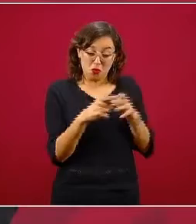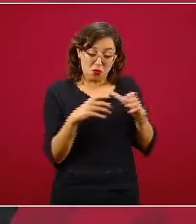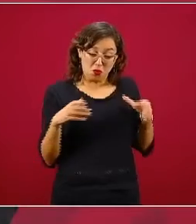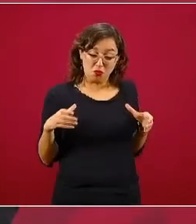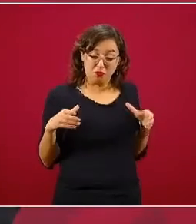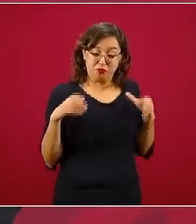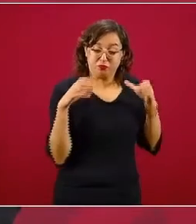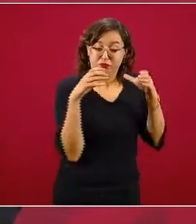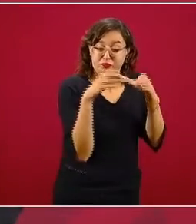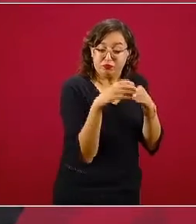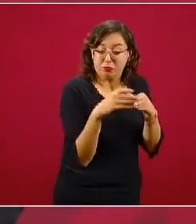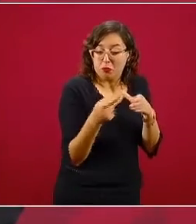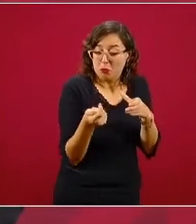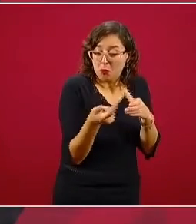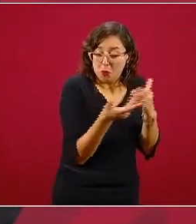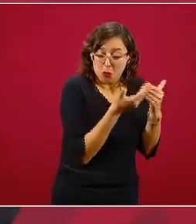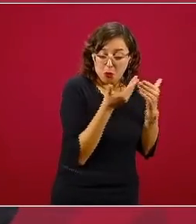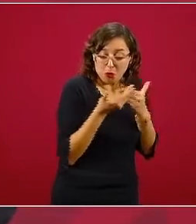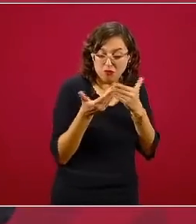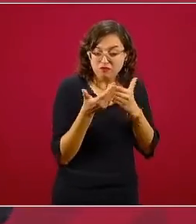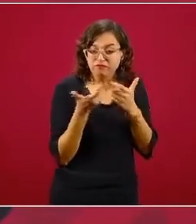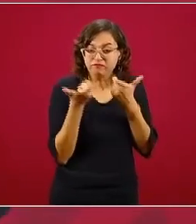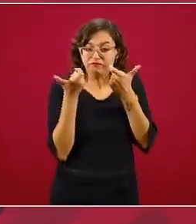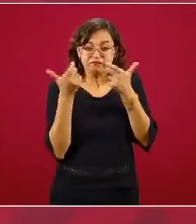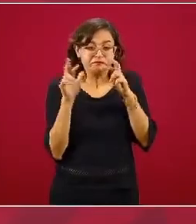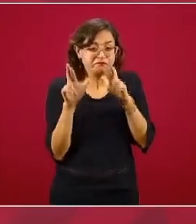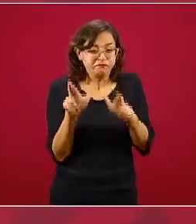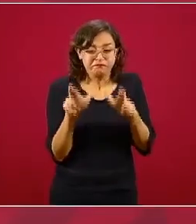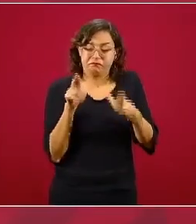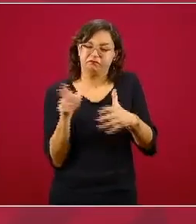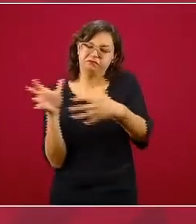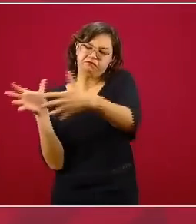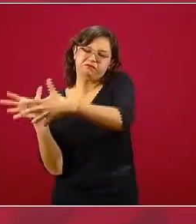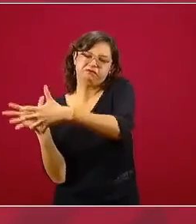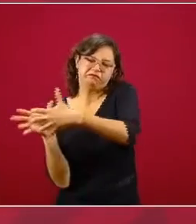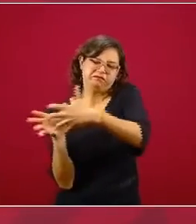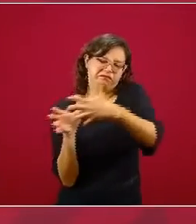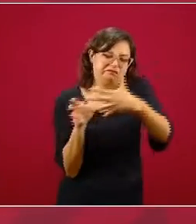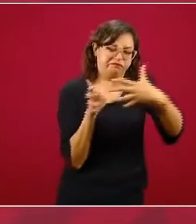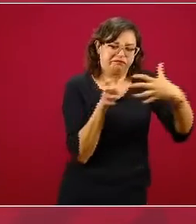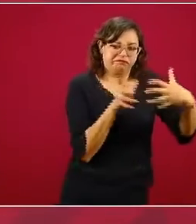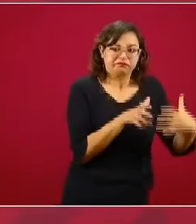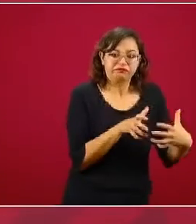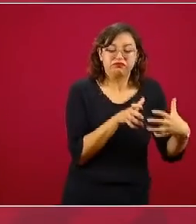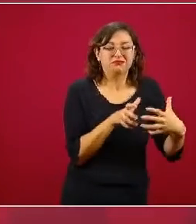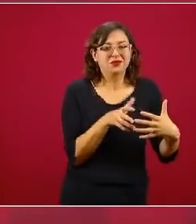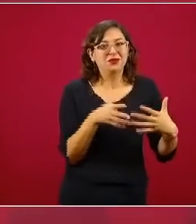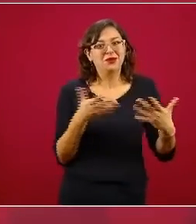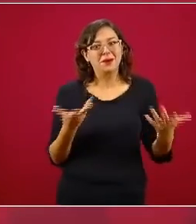en unas cuantas manos. Pero además, en ese sexenio